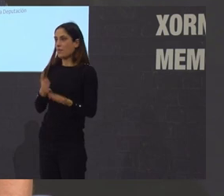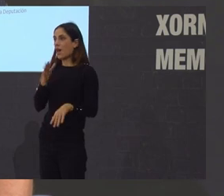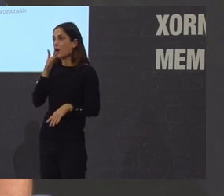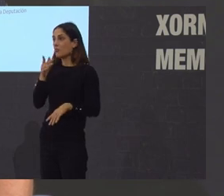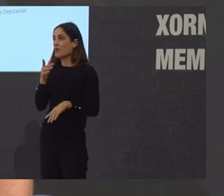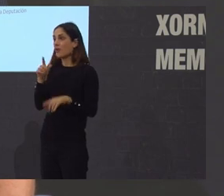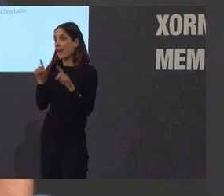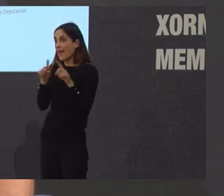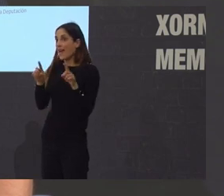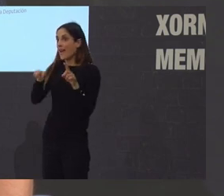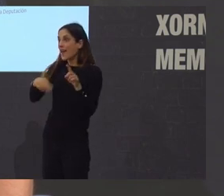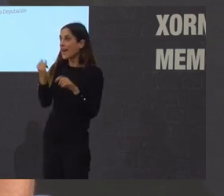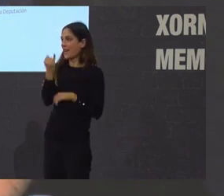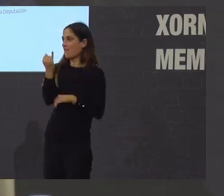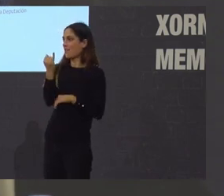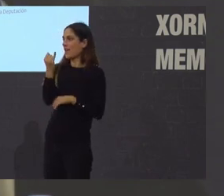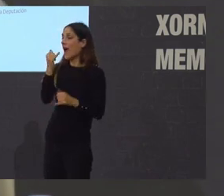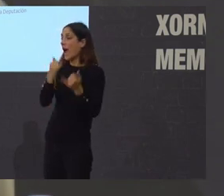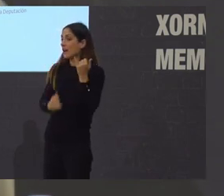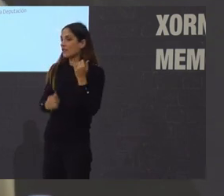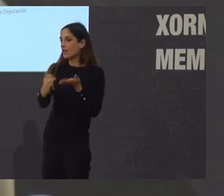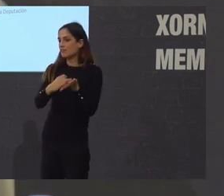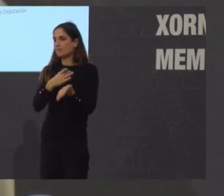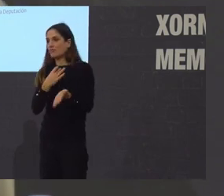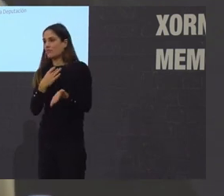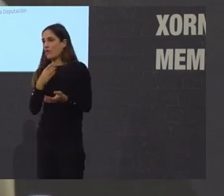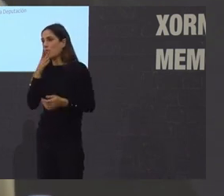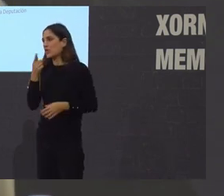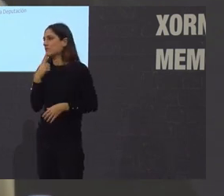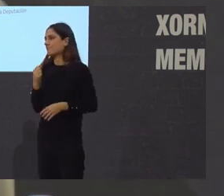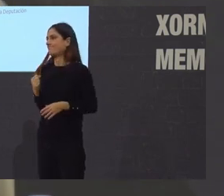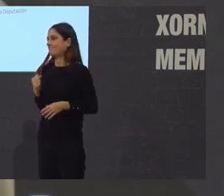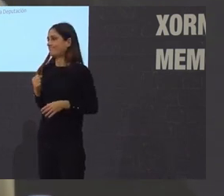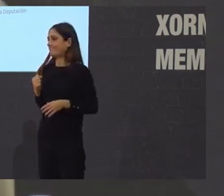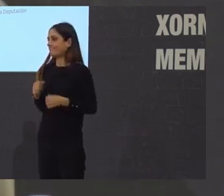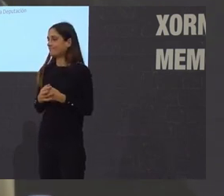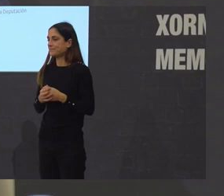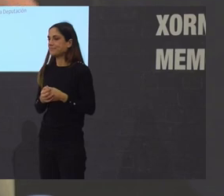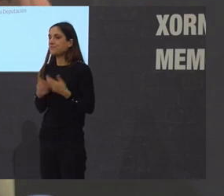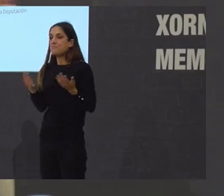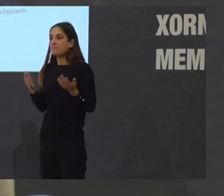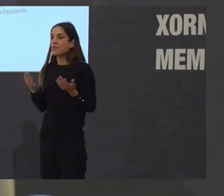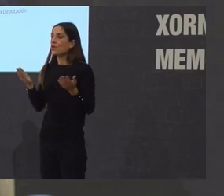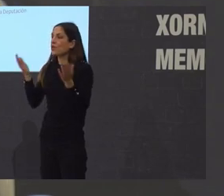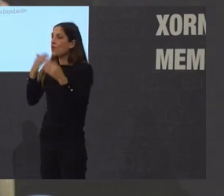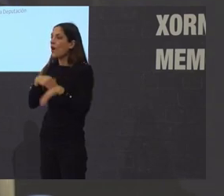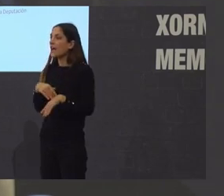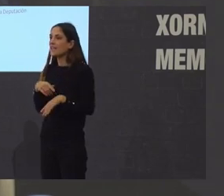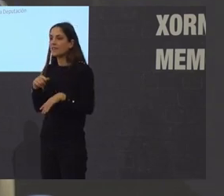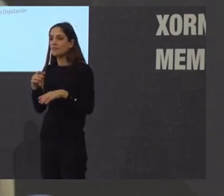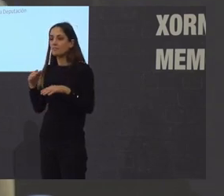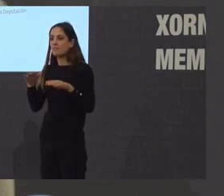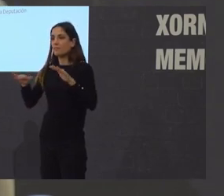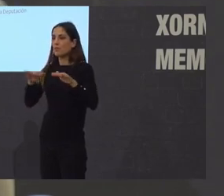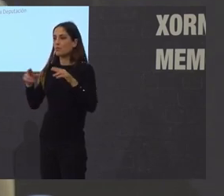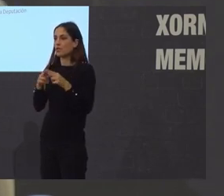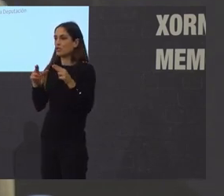pervivencia sigue vigente, y más en lugares en los que no ha habido movimiento social,